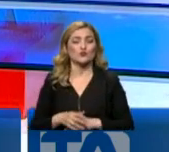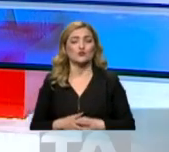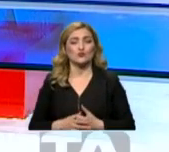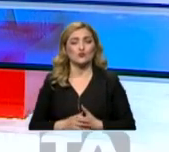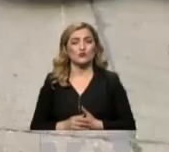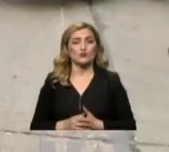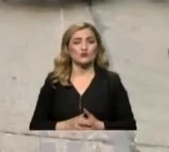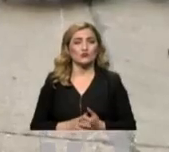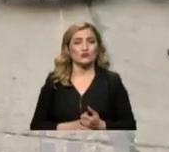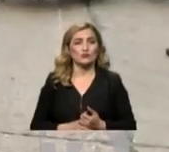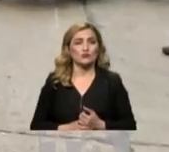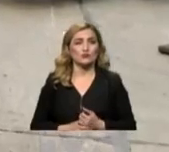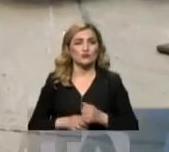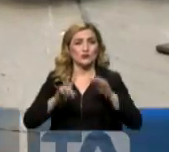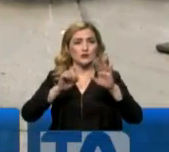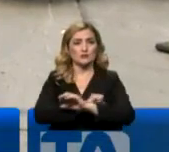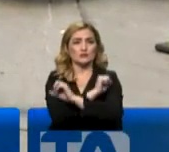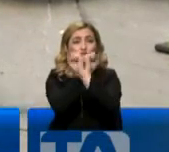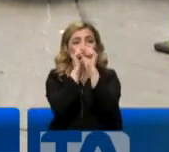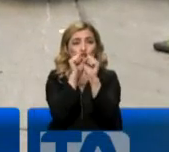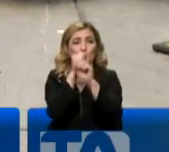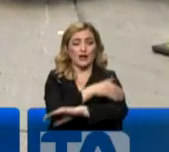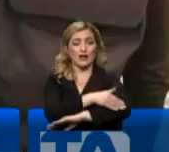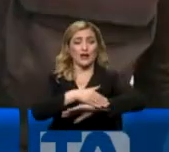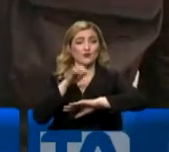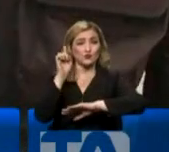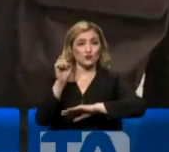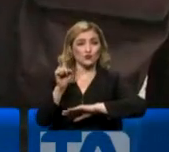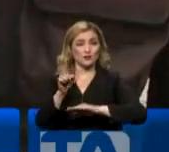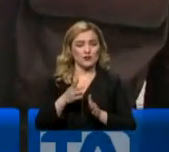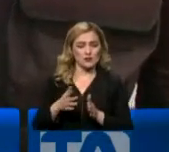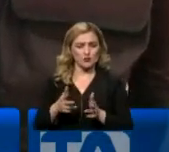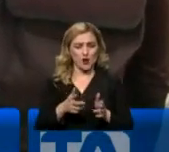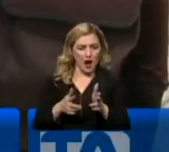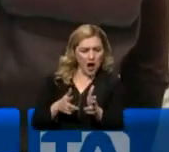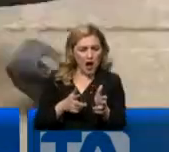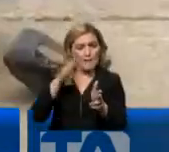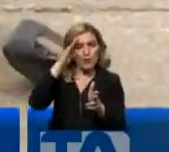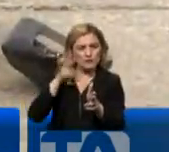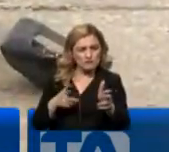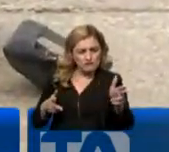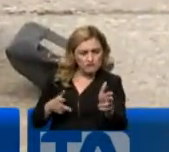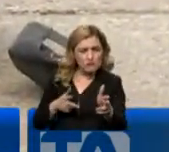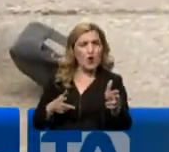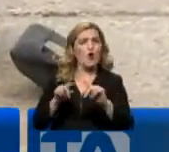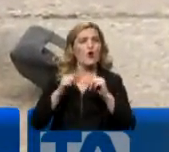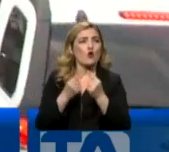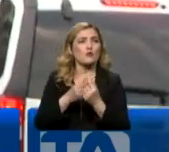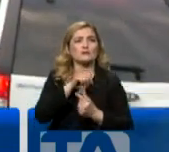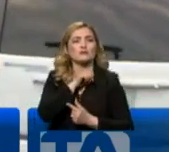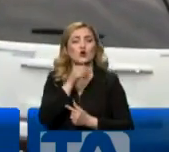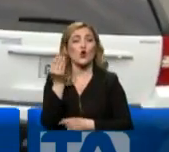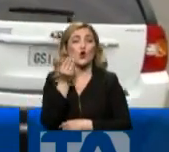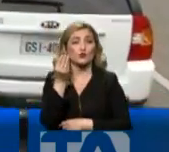antes. Eran las 6 de la mañana y la avenida Juan Tancamarengo se paralizó tras la persecución policial contra un grupo delictivo conformado